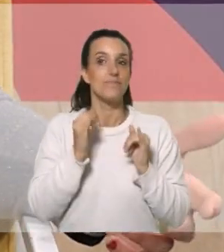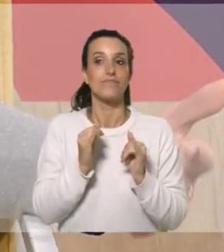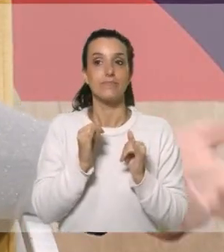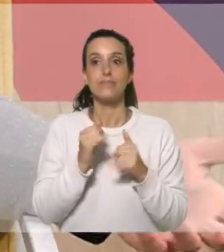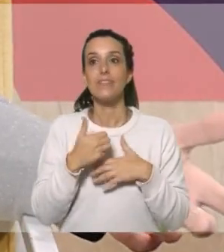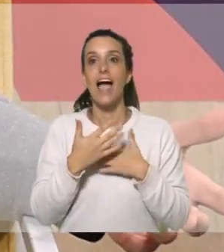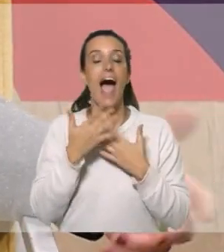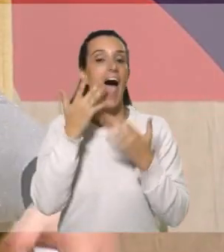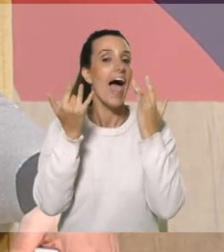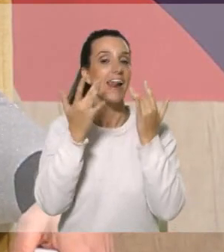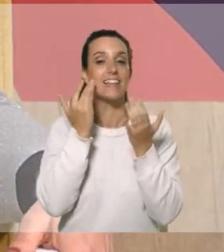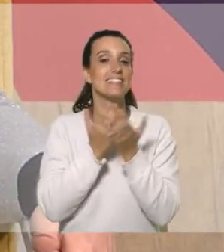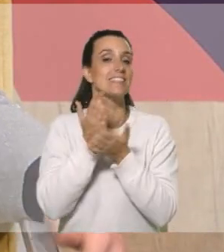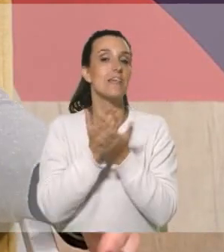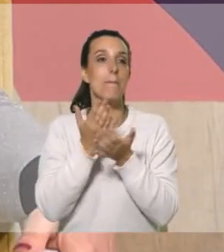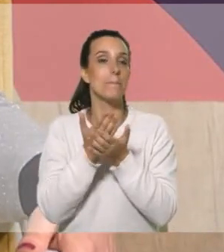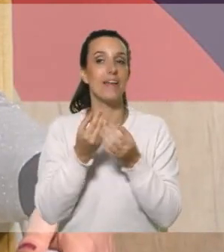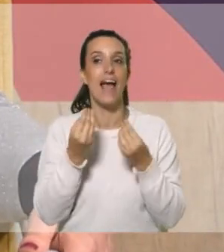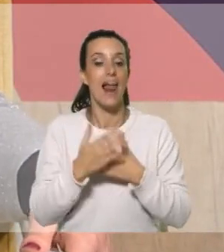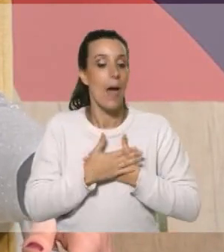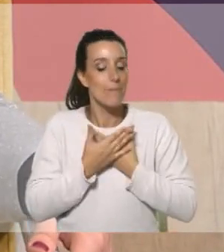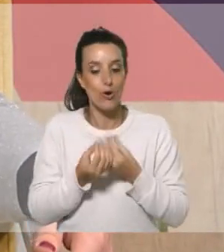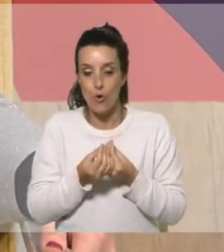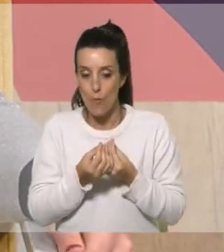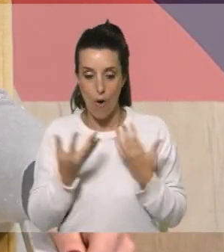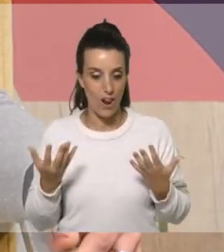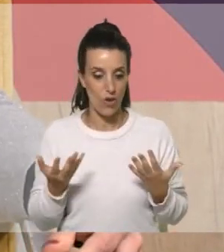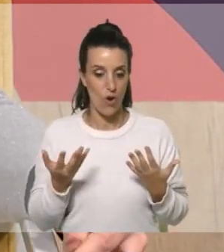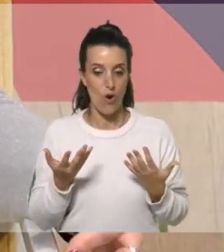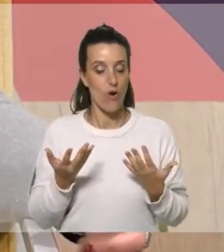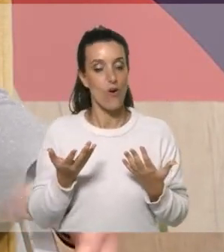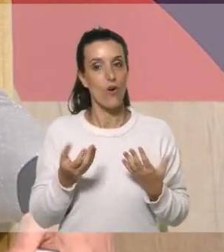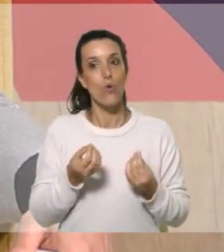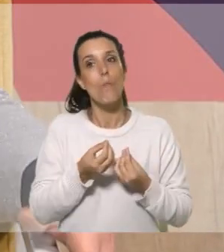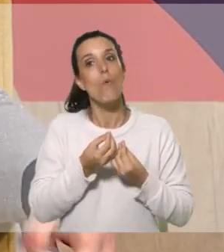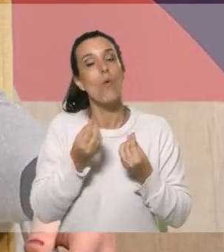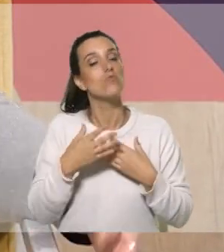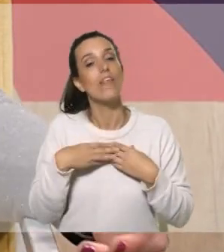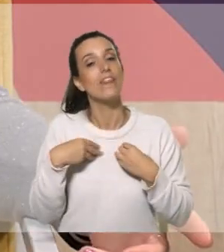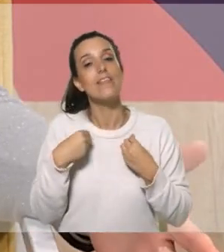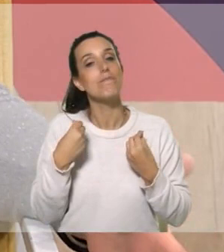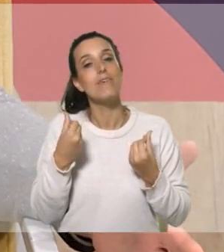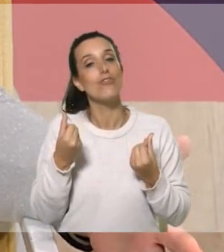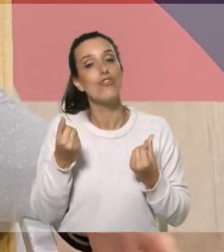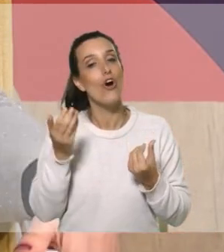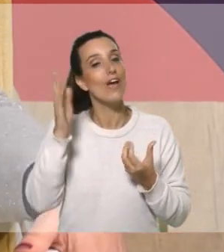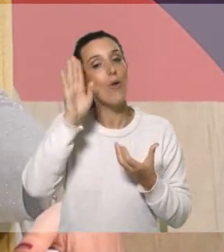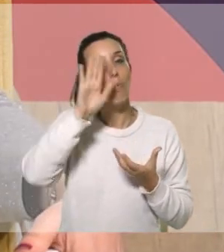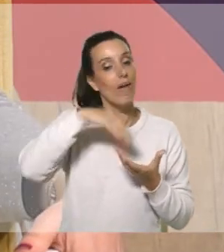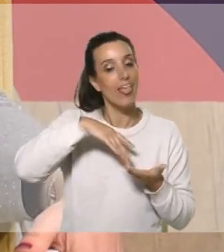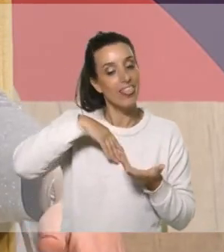el arte siempre ha tratado al amor como como esa como un sentimiento que no se puede doblegar